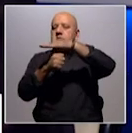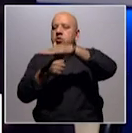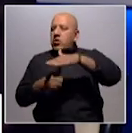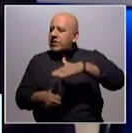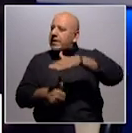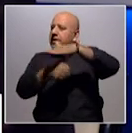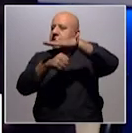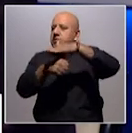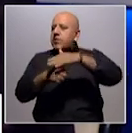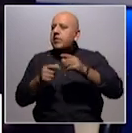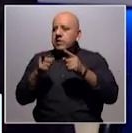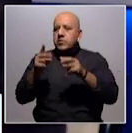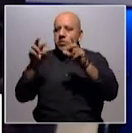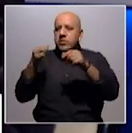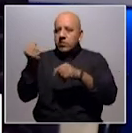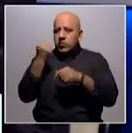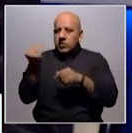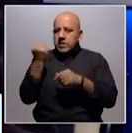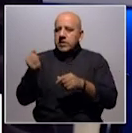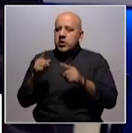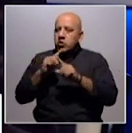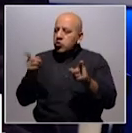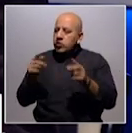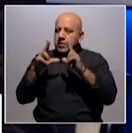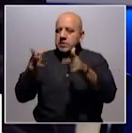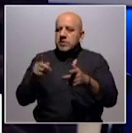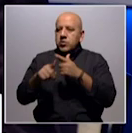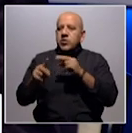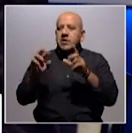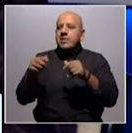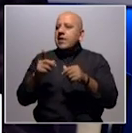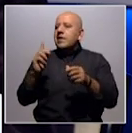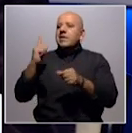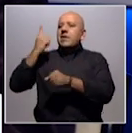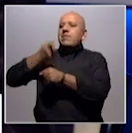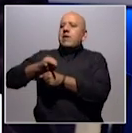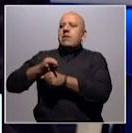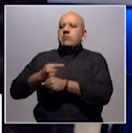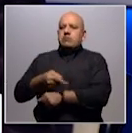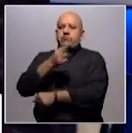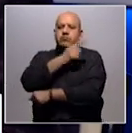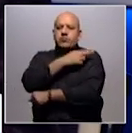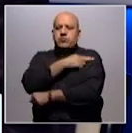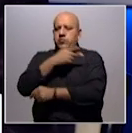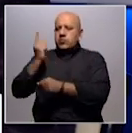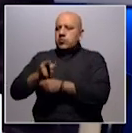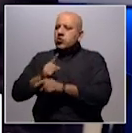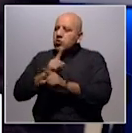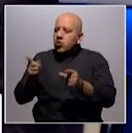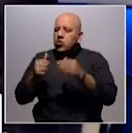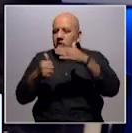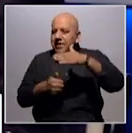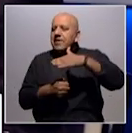en la educación creo que eso es un tema muy importante hablando de demando no estoy hablando de autoritarismo estoy hablando de liderazgo